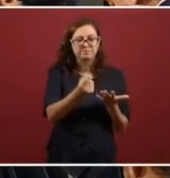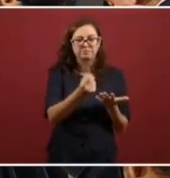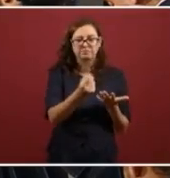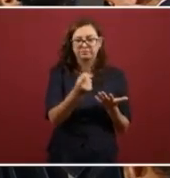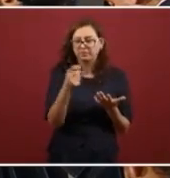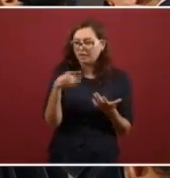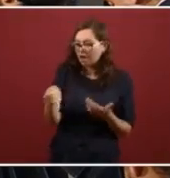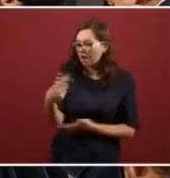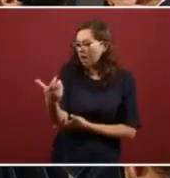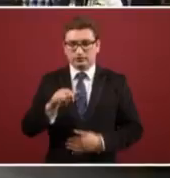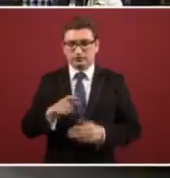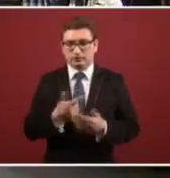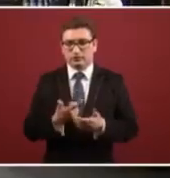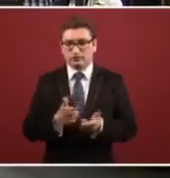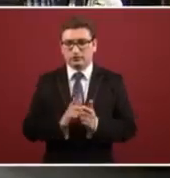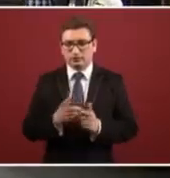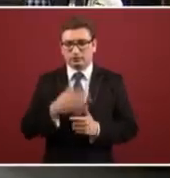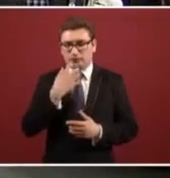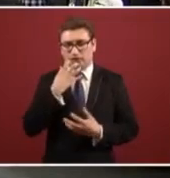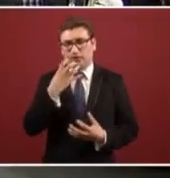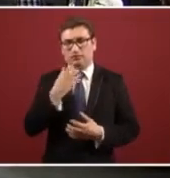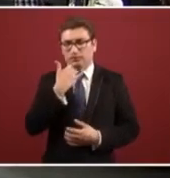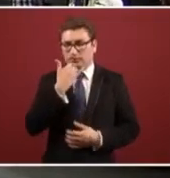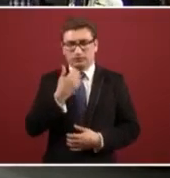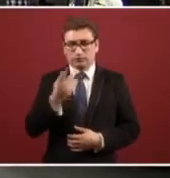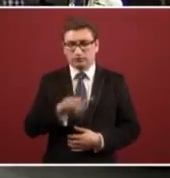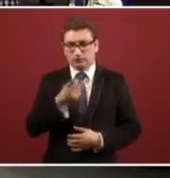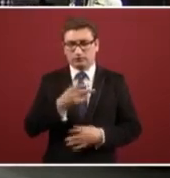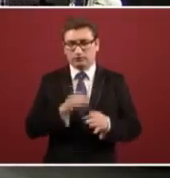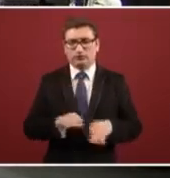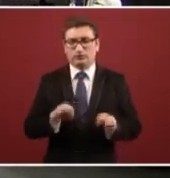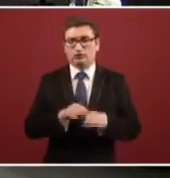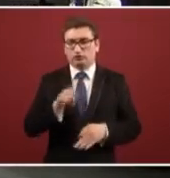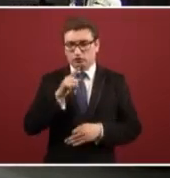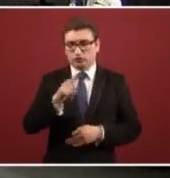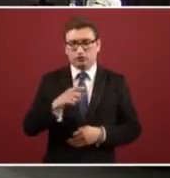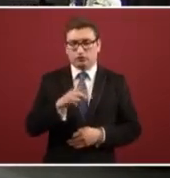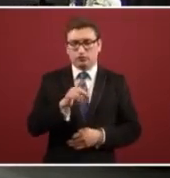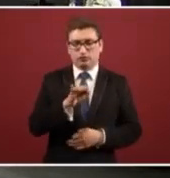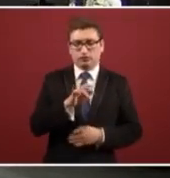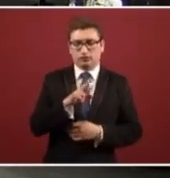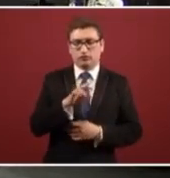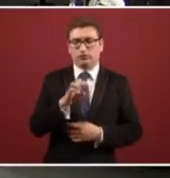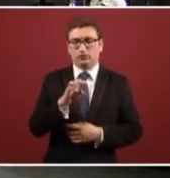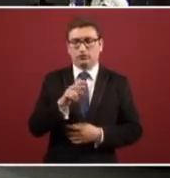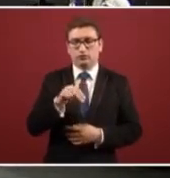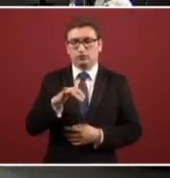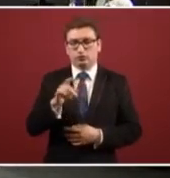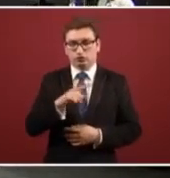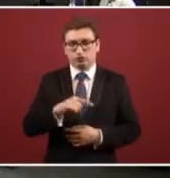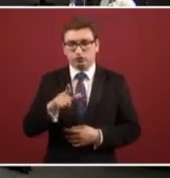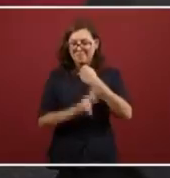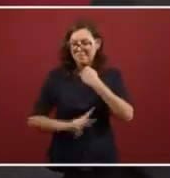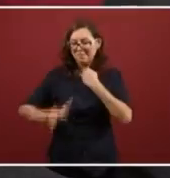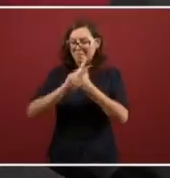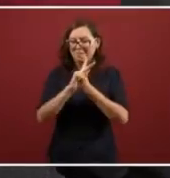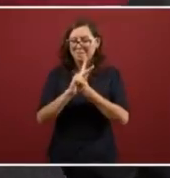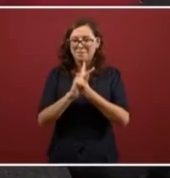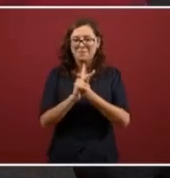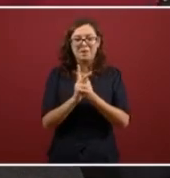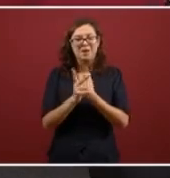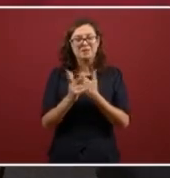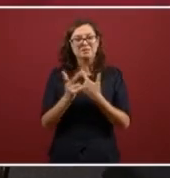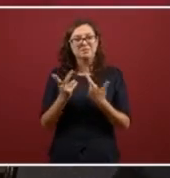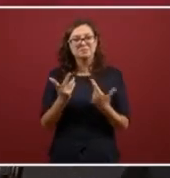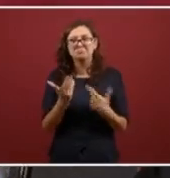el rescate del campo y lograr la autosuficiencia en alimentos. Un país no